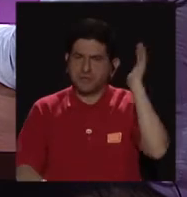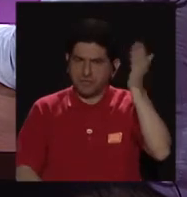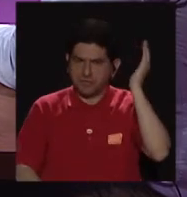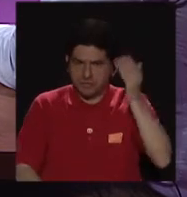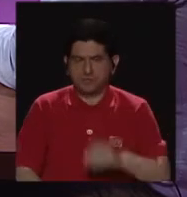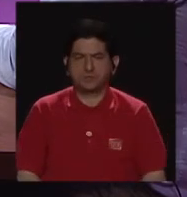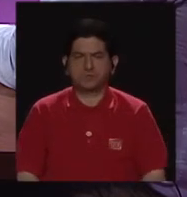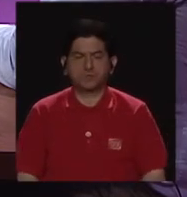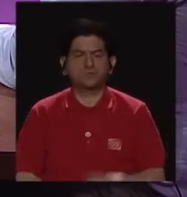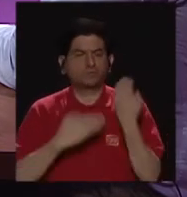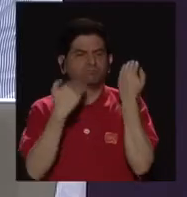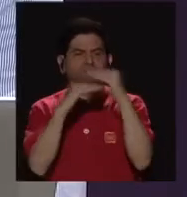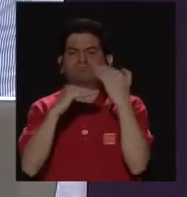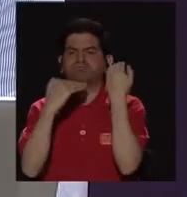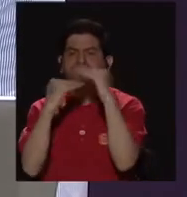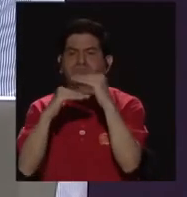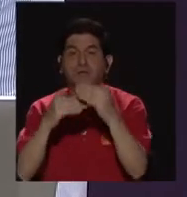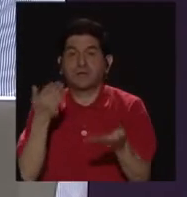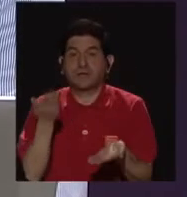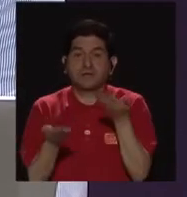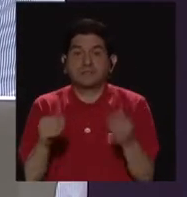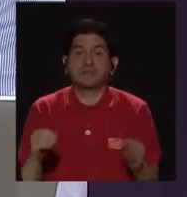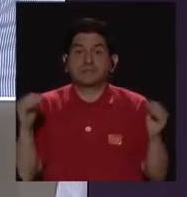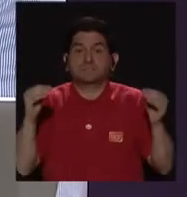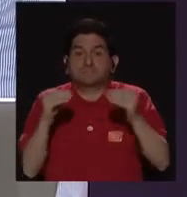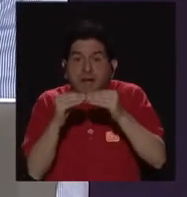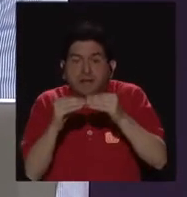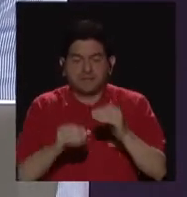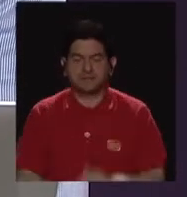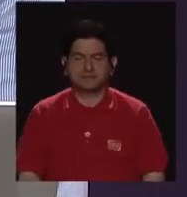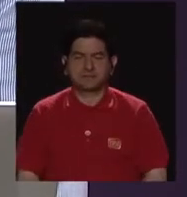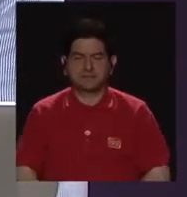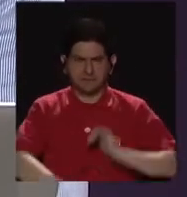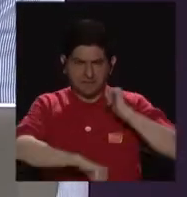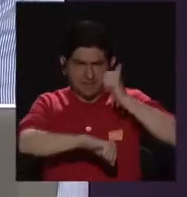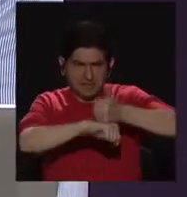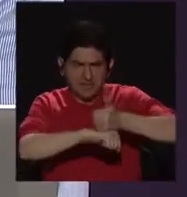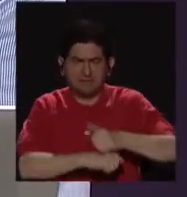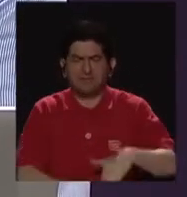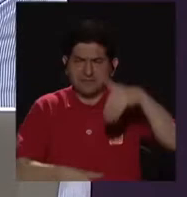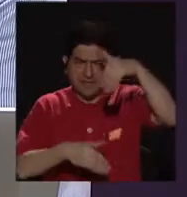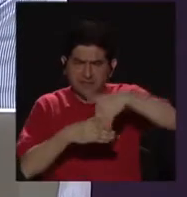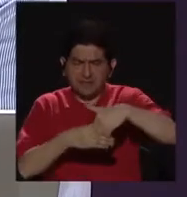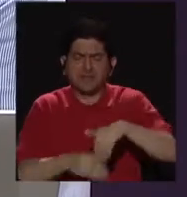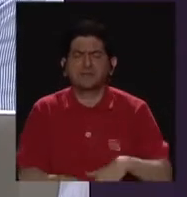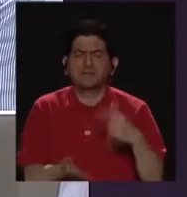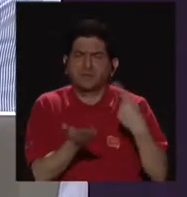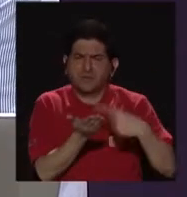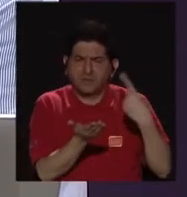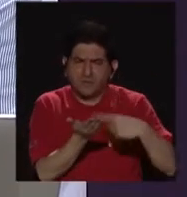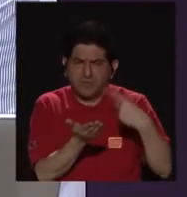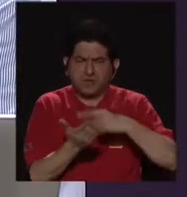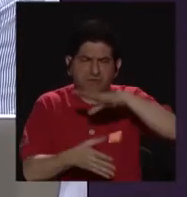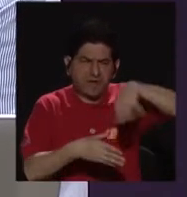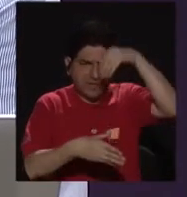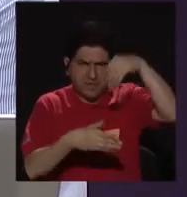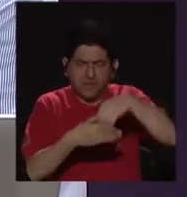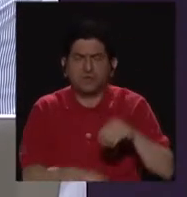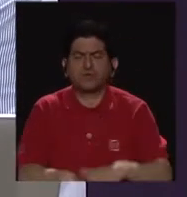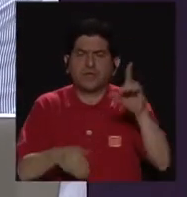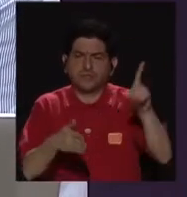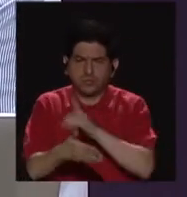se verían restringidos aún más debiendo posicionarnos dentro de las coordenadas políticas de un debate en un contexto de